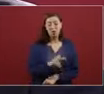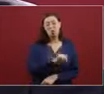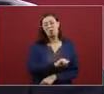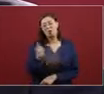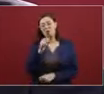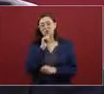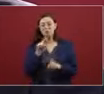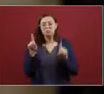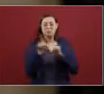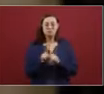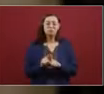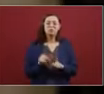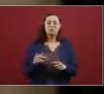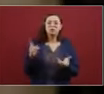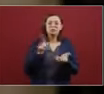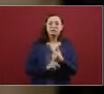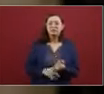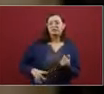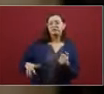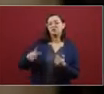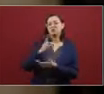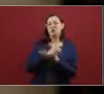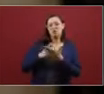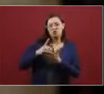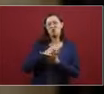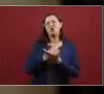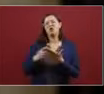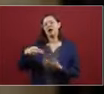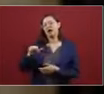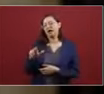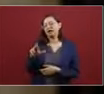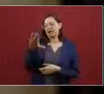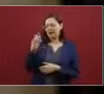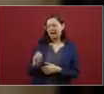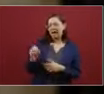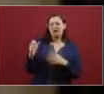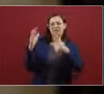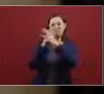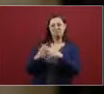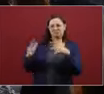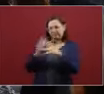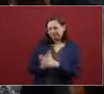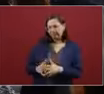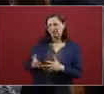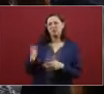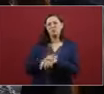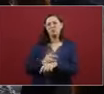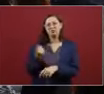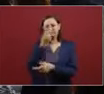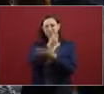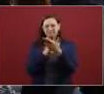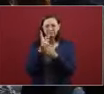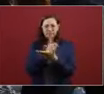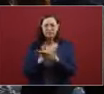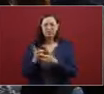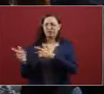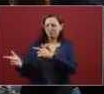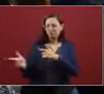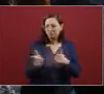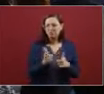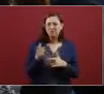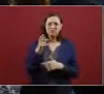los delitos que generan la narcoguerra, como el tráfico de drogas, la posesión de armas, la delincuencia organizada, son